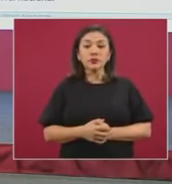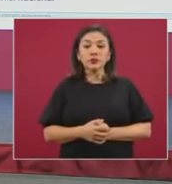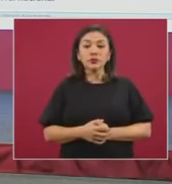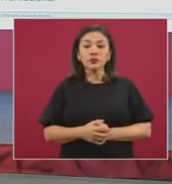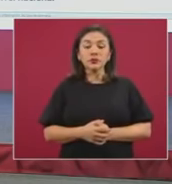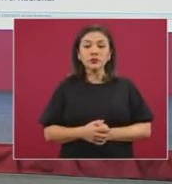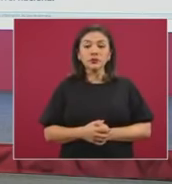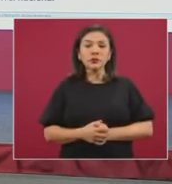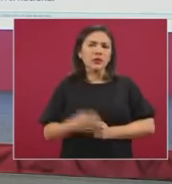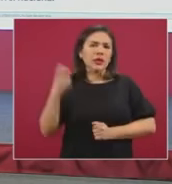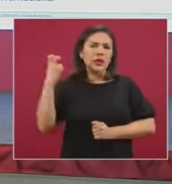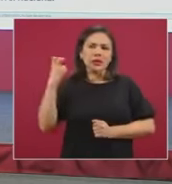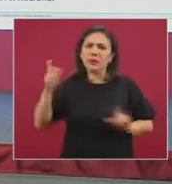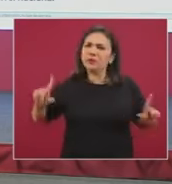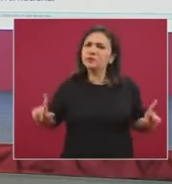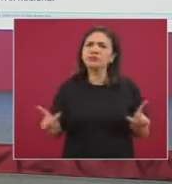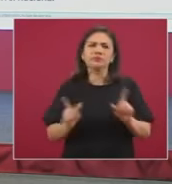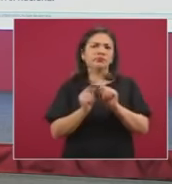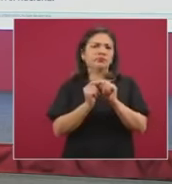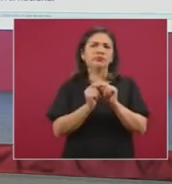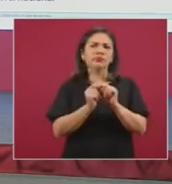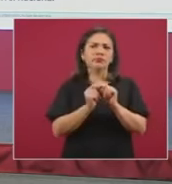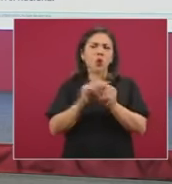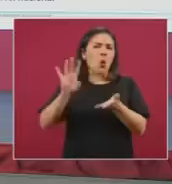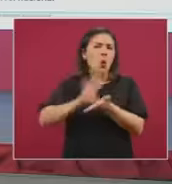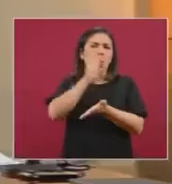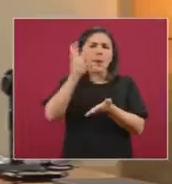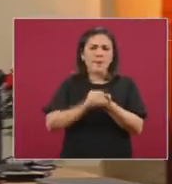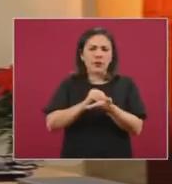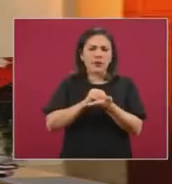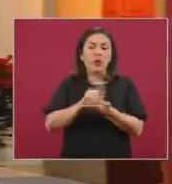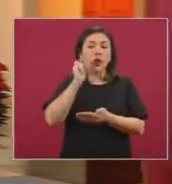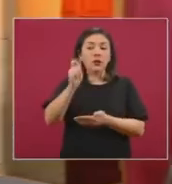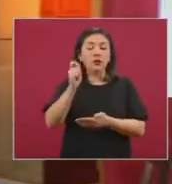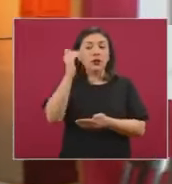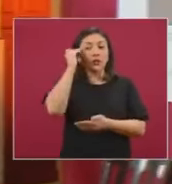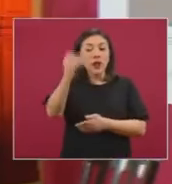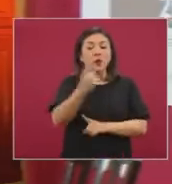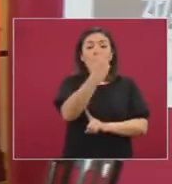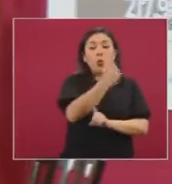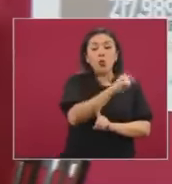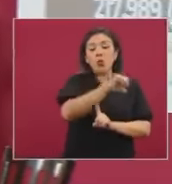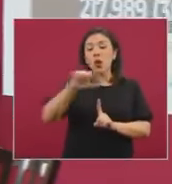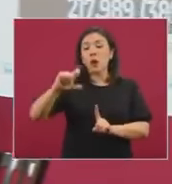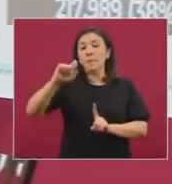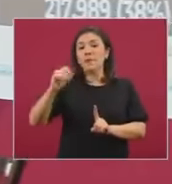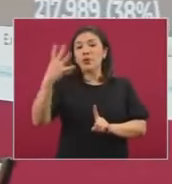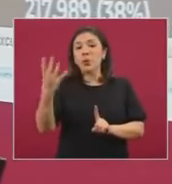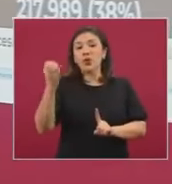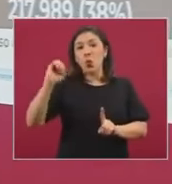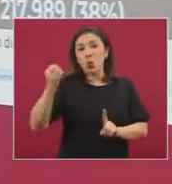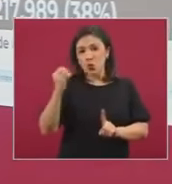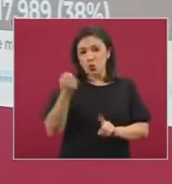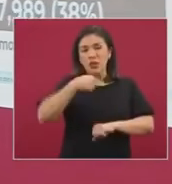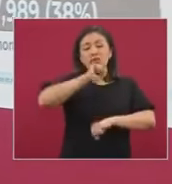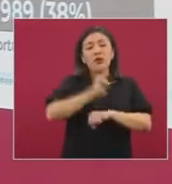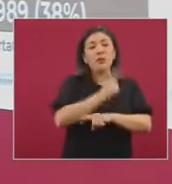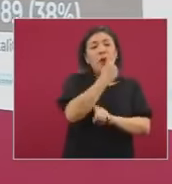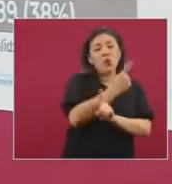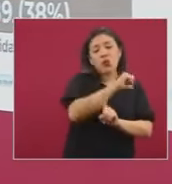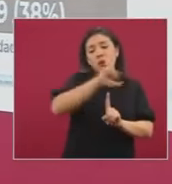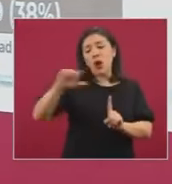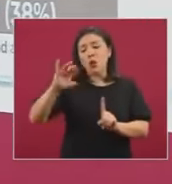Este es el resumen total. Estos son del periodo del 1 al 24 de octubre, o sea, de la semana 1 a la